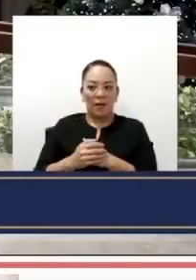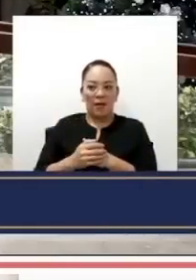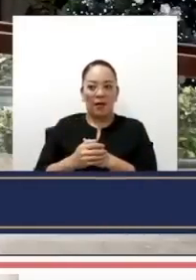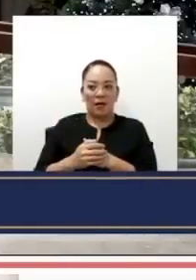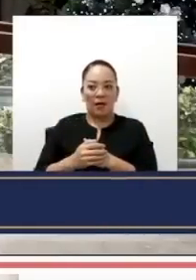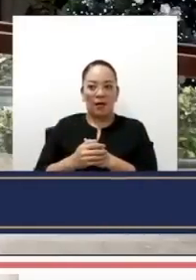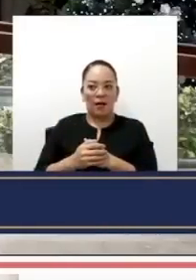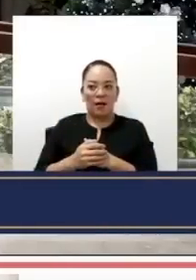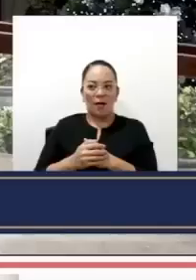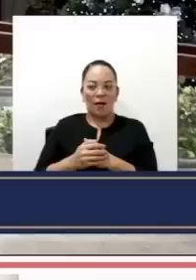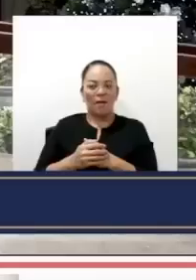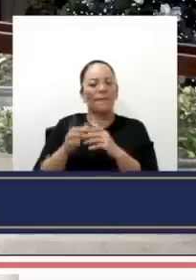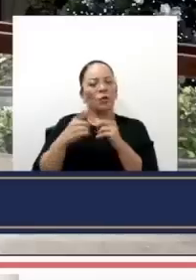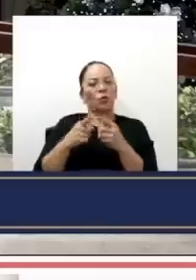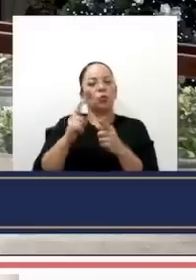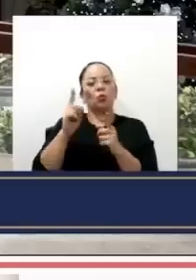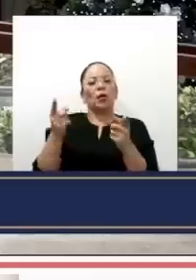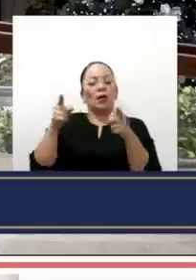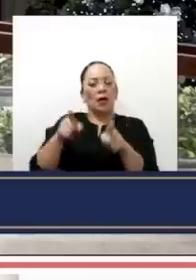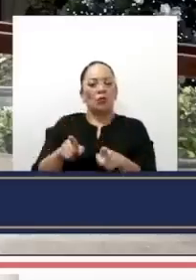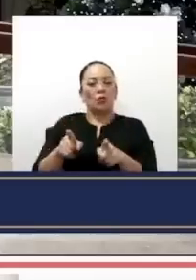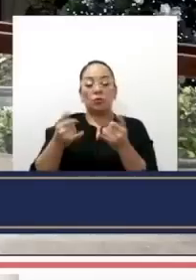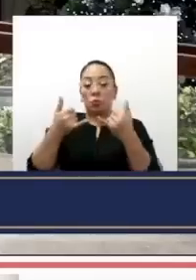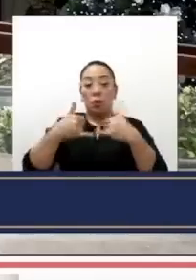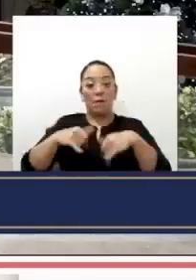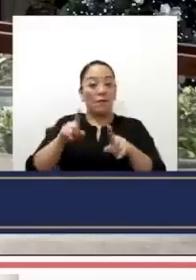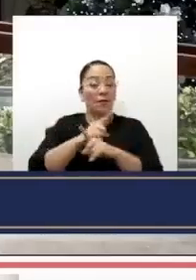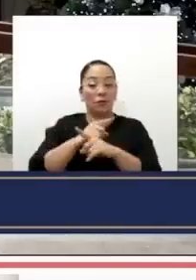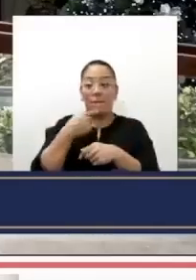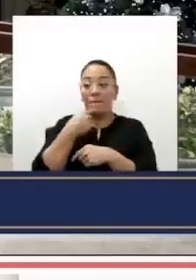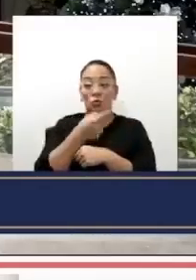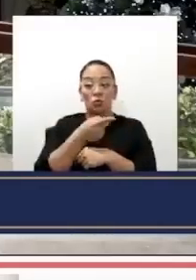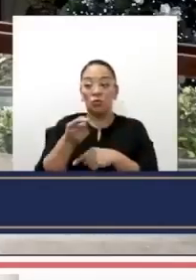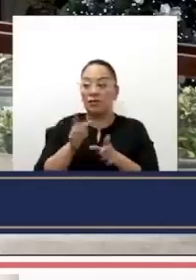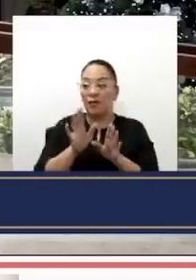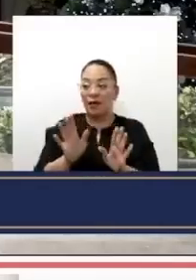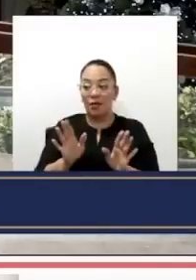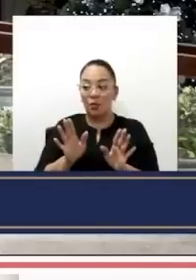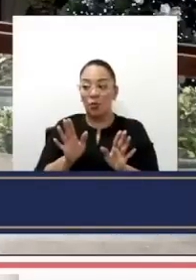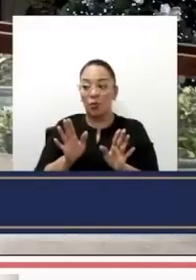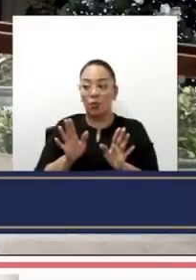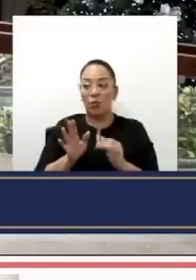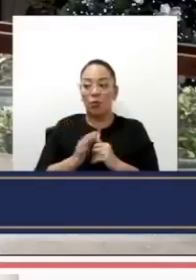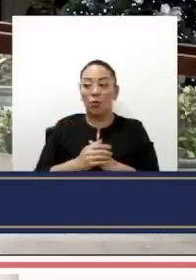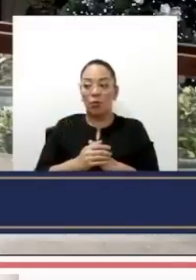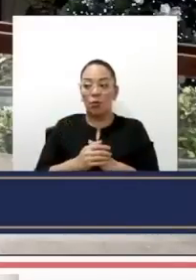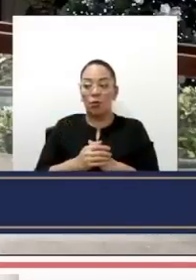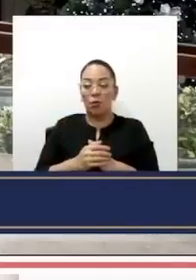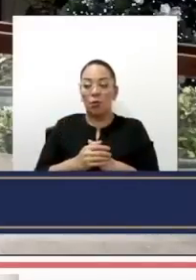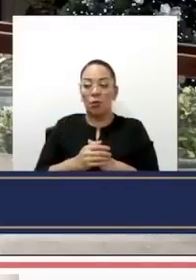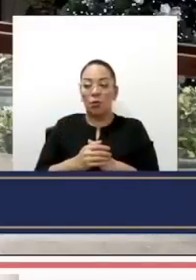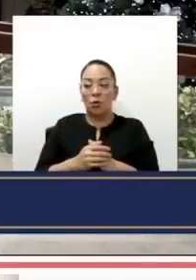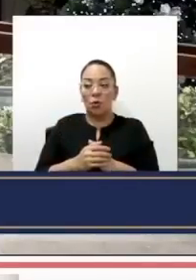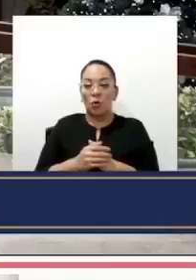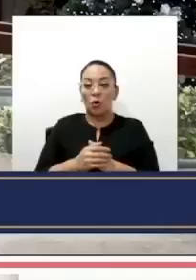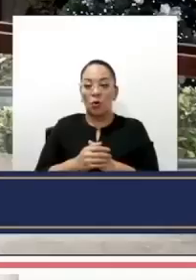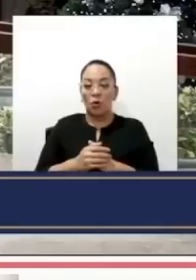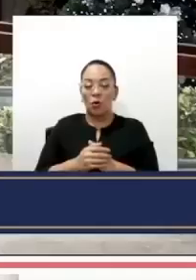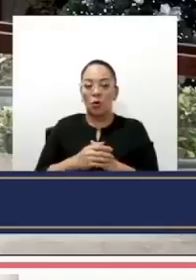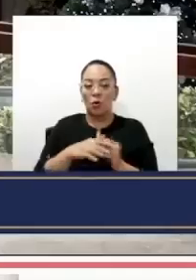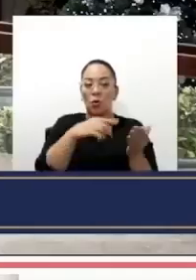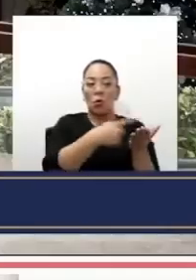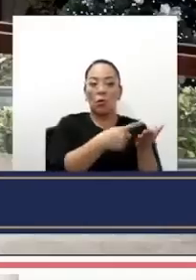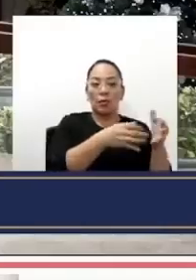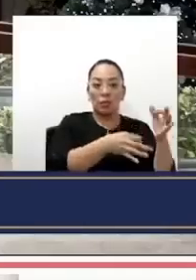entonces, sobre una causa que todavía no se ha pronunciado el contencioso,